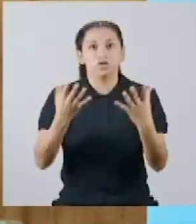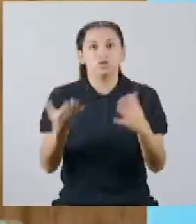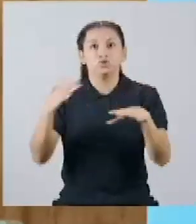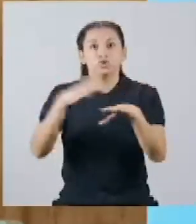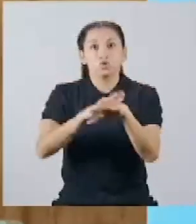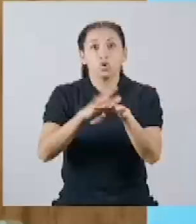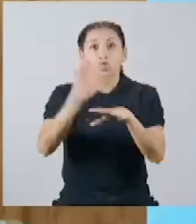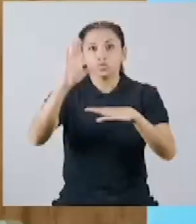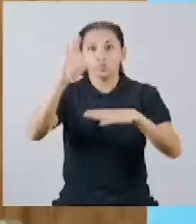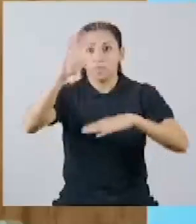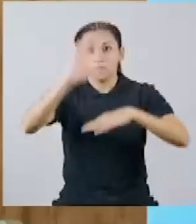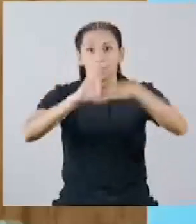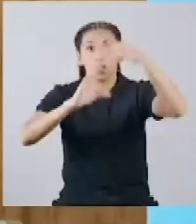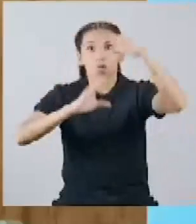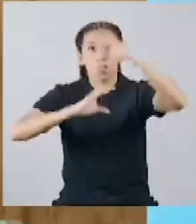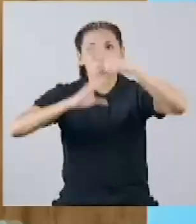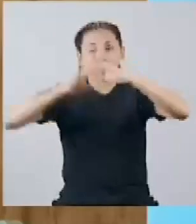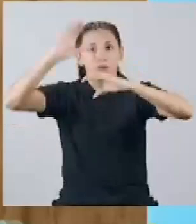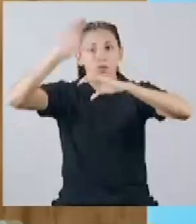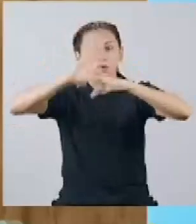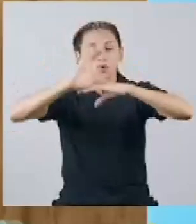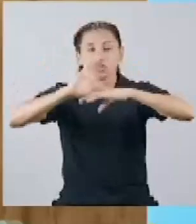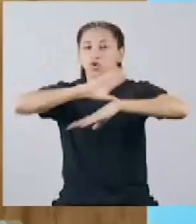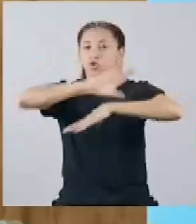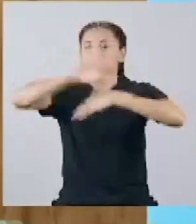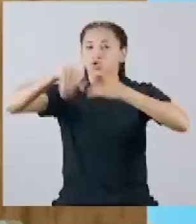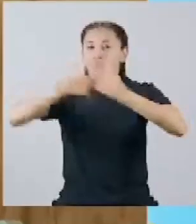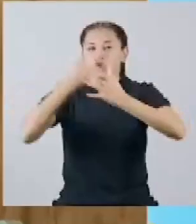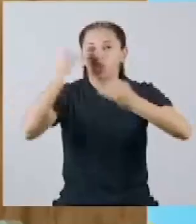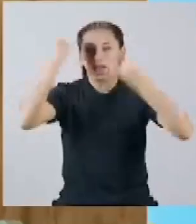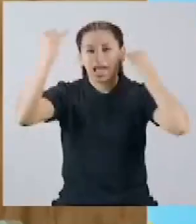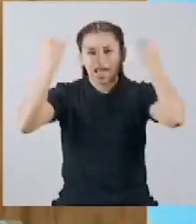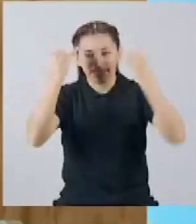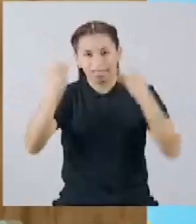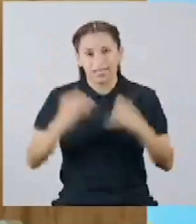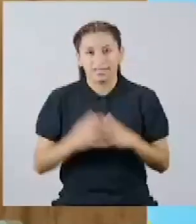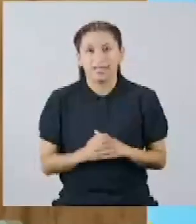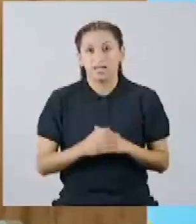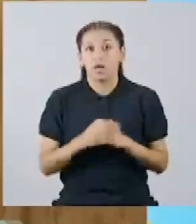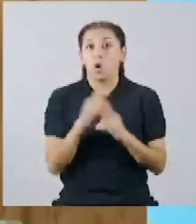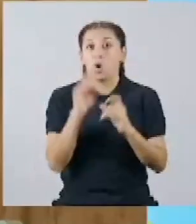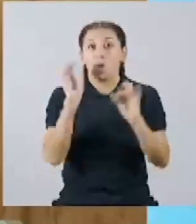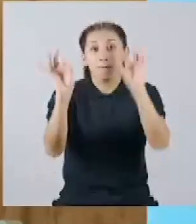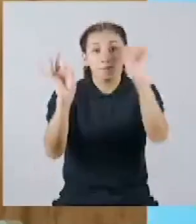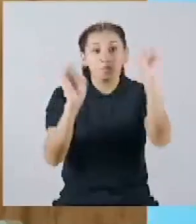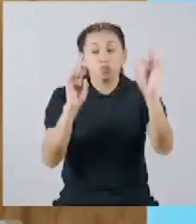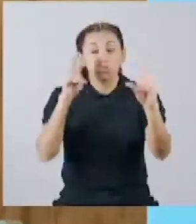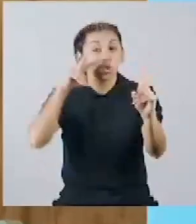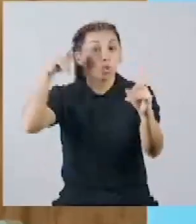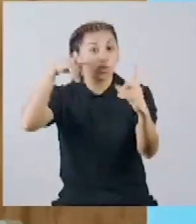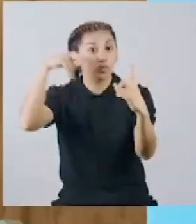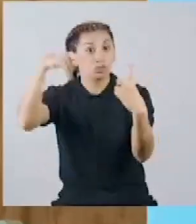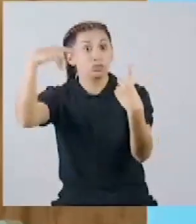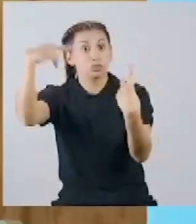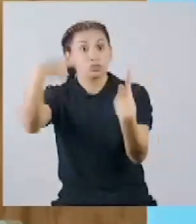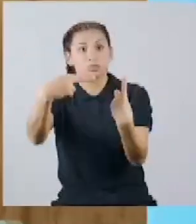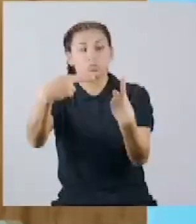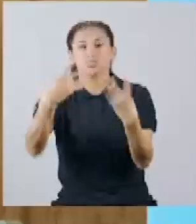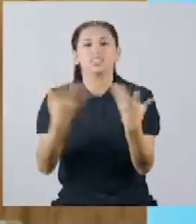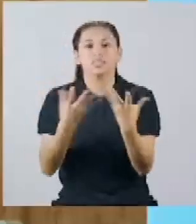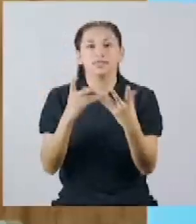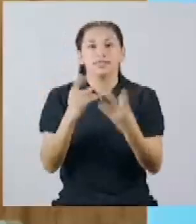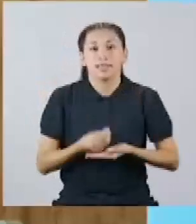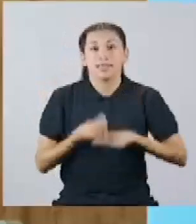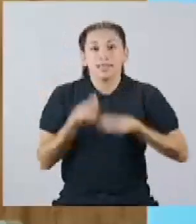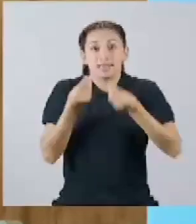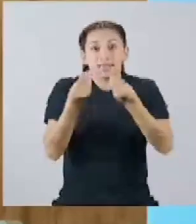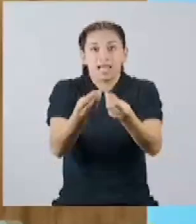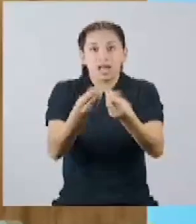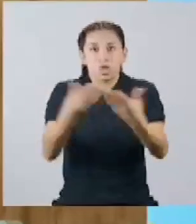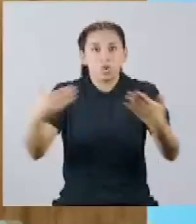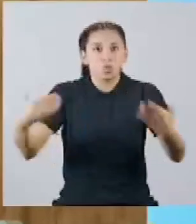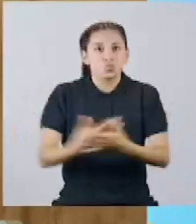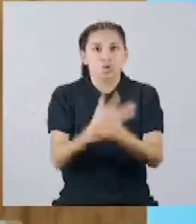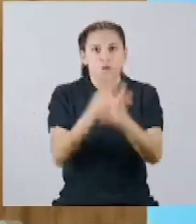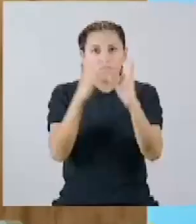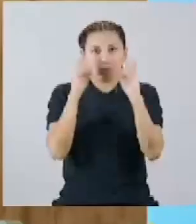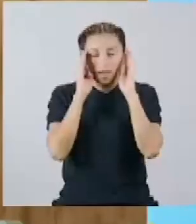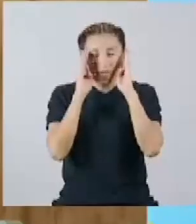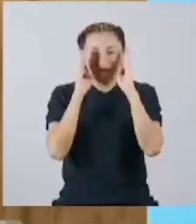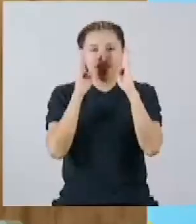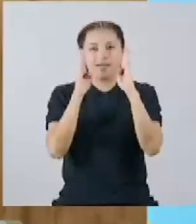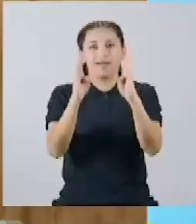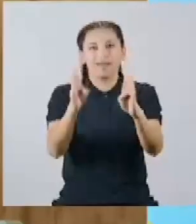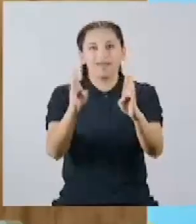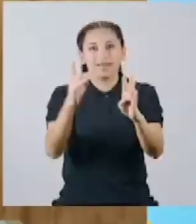los que se van a construir todas las ideas posibles. Los puntos de vista son lo que nos van a dar el nuevo enfoque